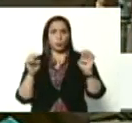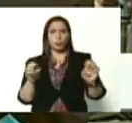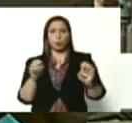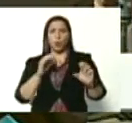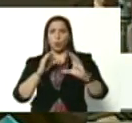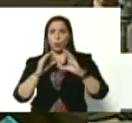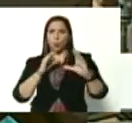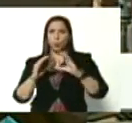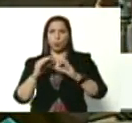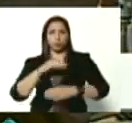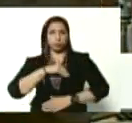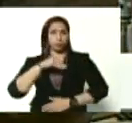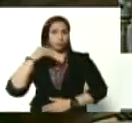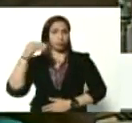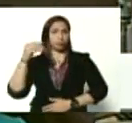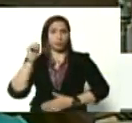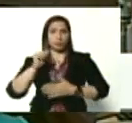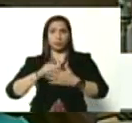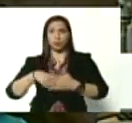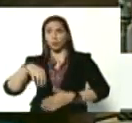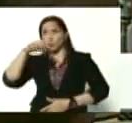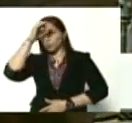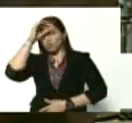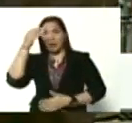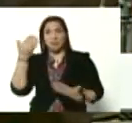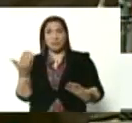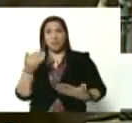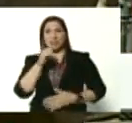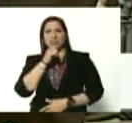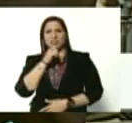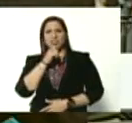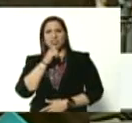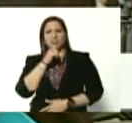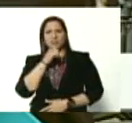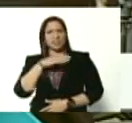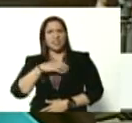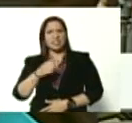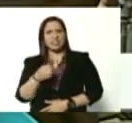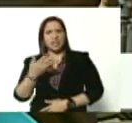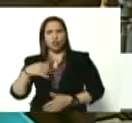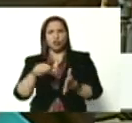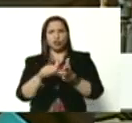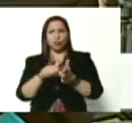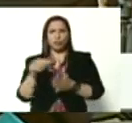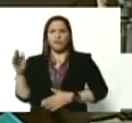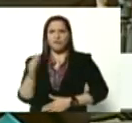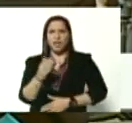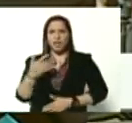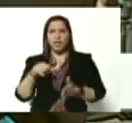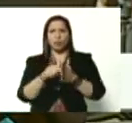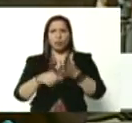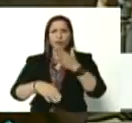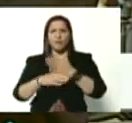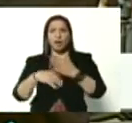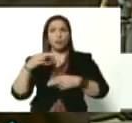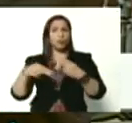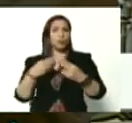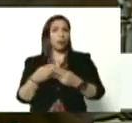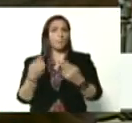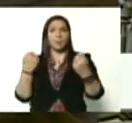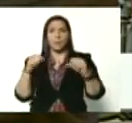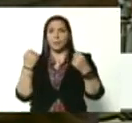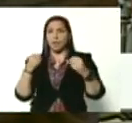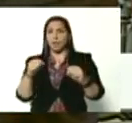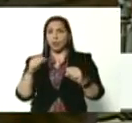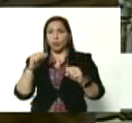comunicacional y espiritual si no sabe quién es de dónde viene y adónde va nunca estará preparado para los nuevos retos